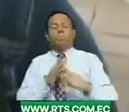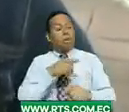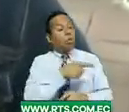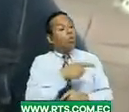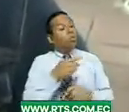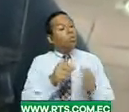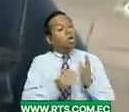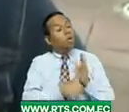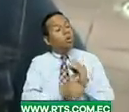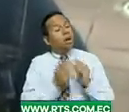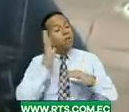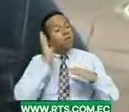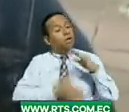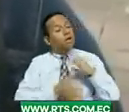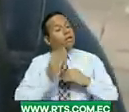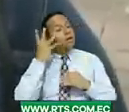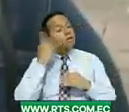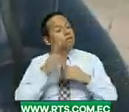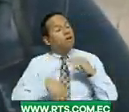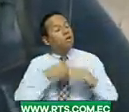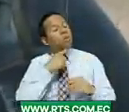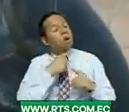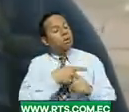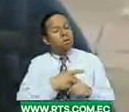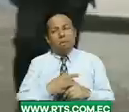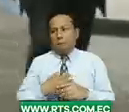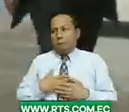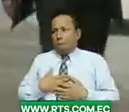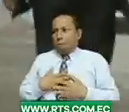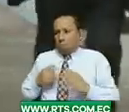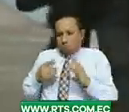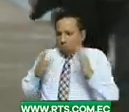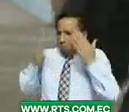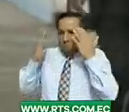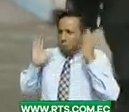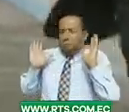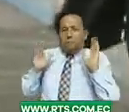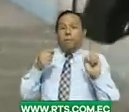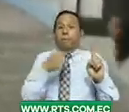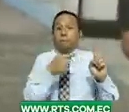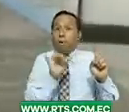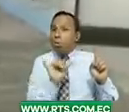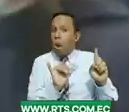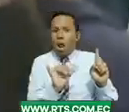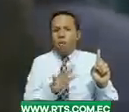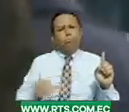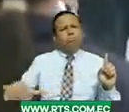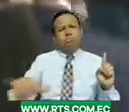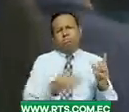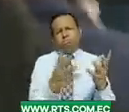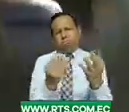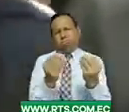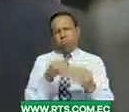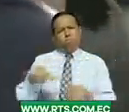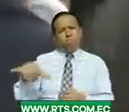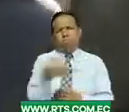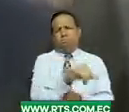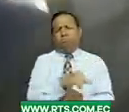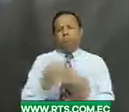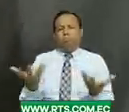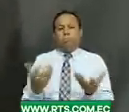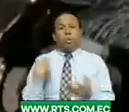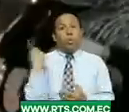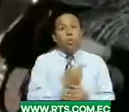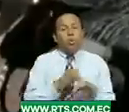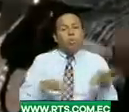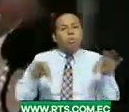el de Marta hay cientos, y en realidad lo que más deberíamos preocuparnos es lo que sucede cuando tenemos ese documento inhabilitado.